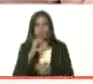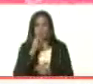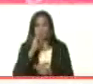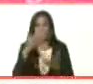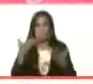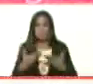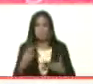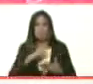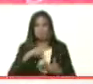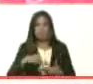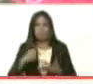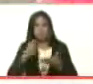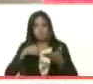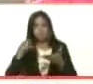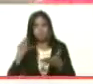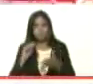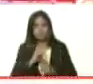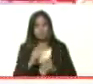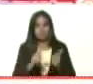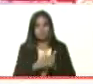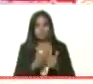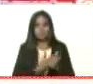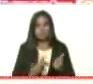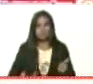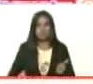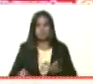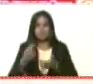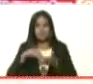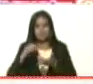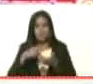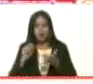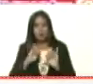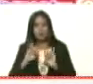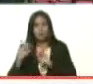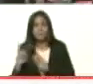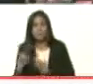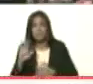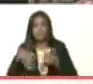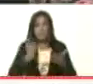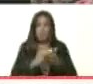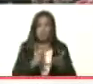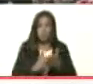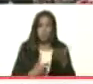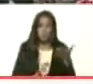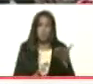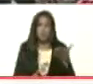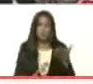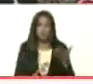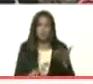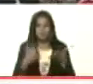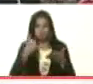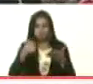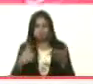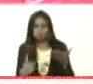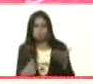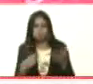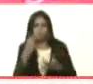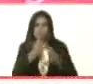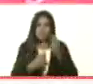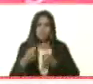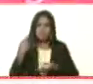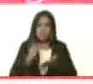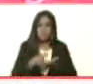CPT firmado por la vicepresidenta y firmado por ustedes. Propuesta, asunto,